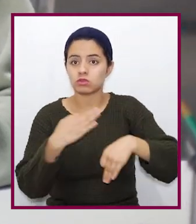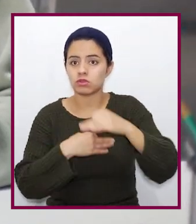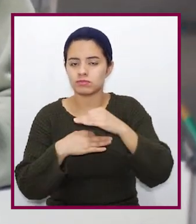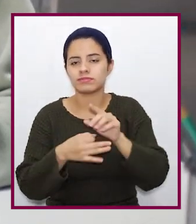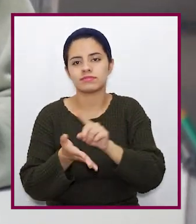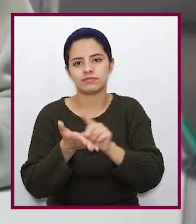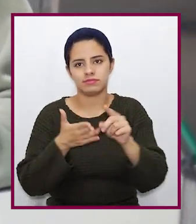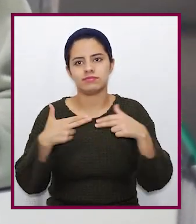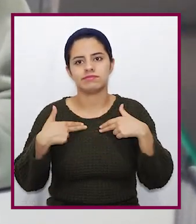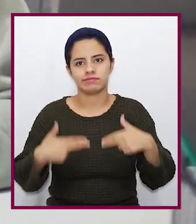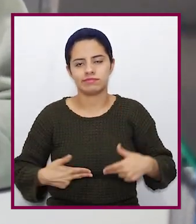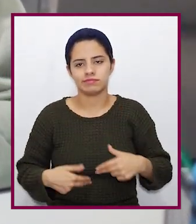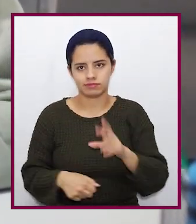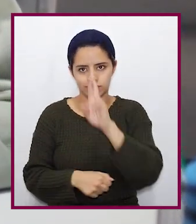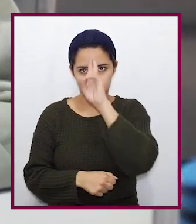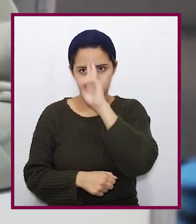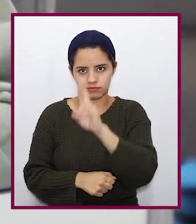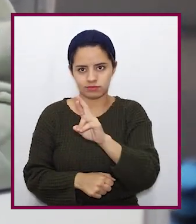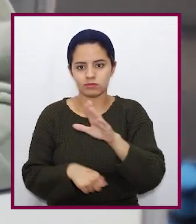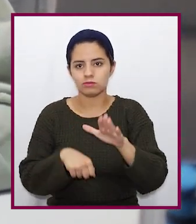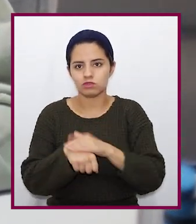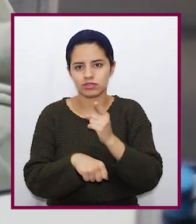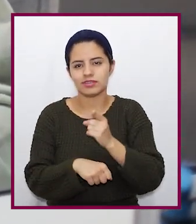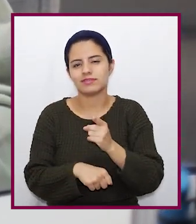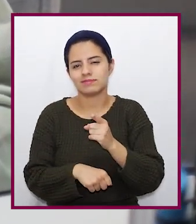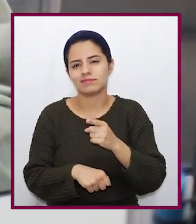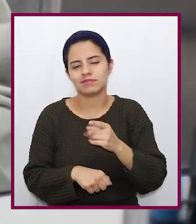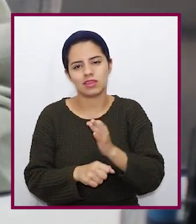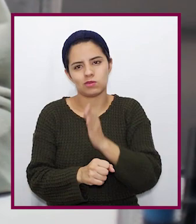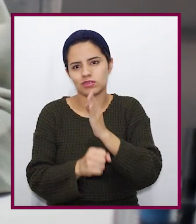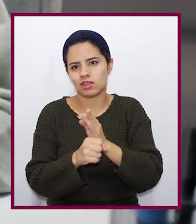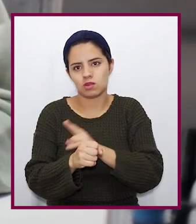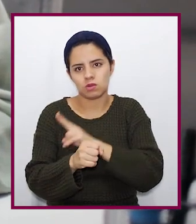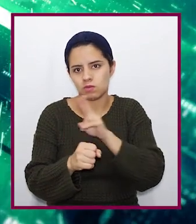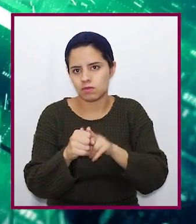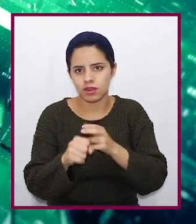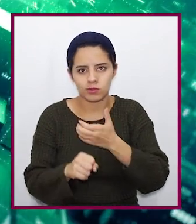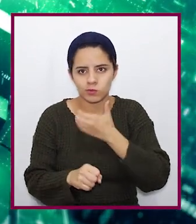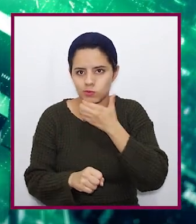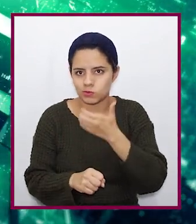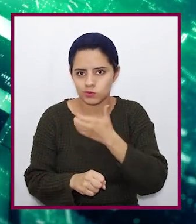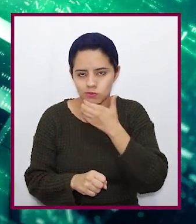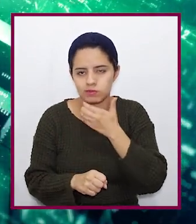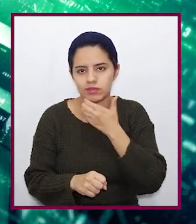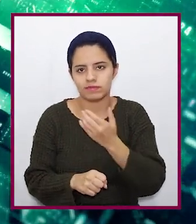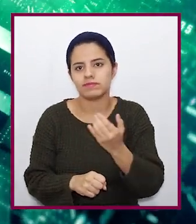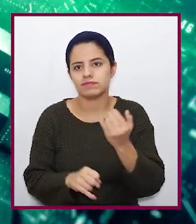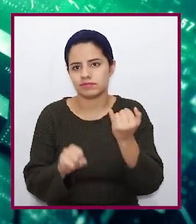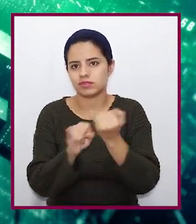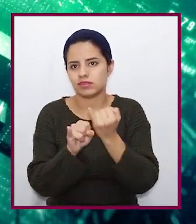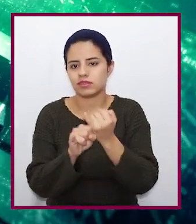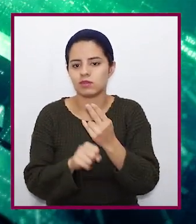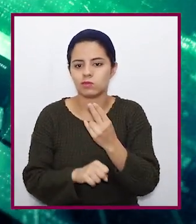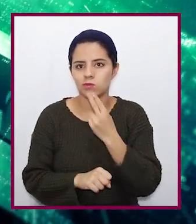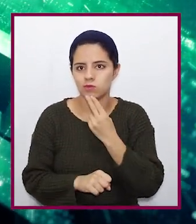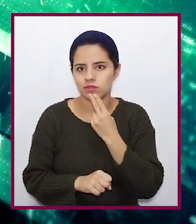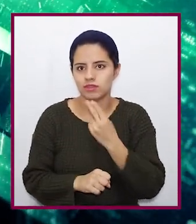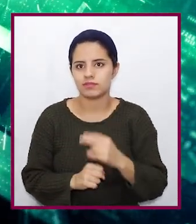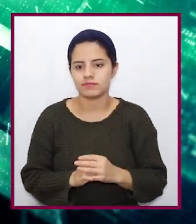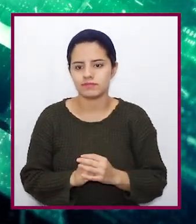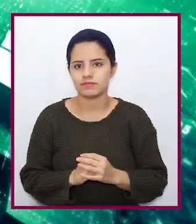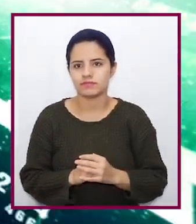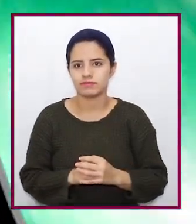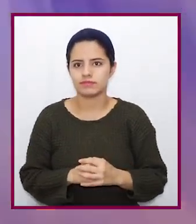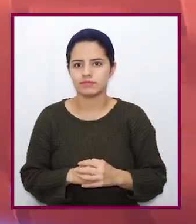personas en estos nuevos entornos, pues ya son una realidad totalmente latente y viva en estos